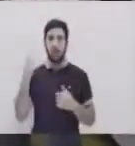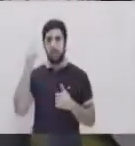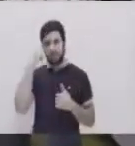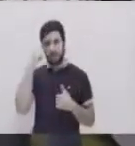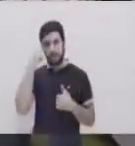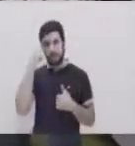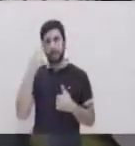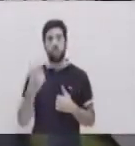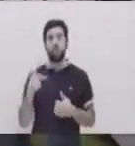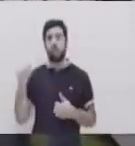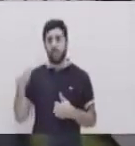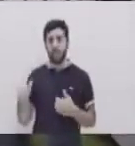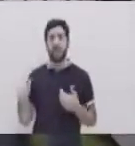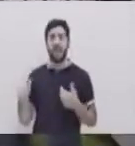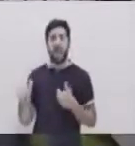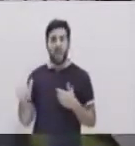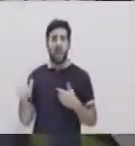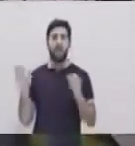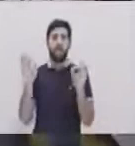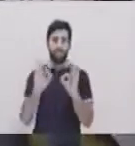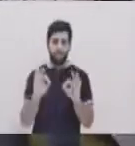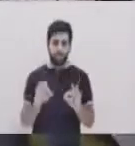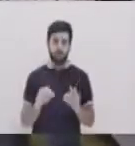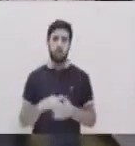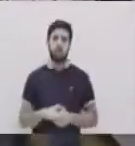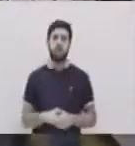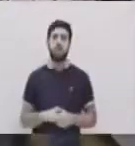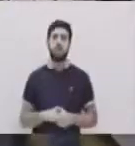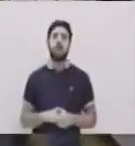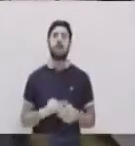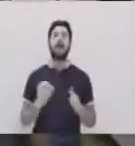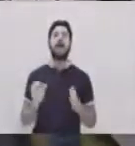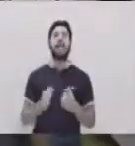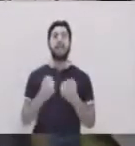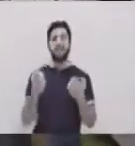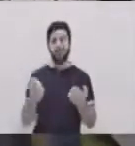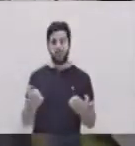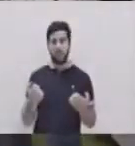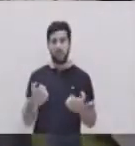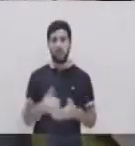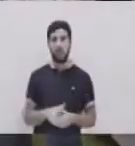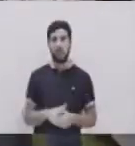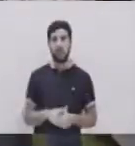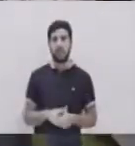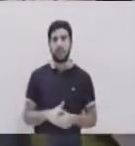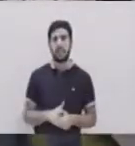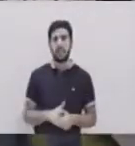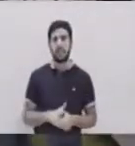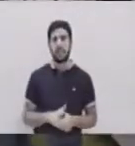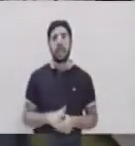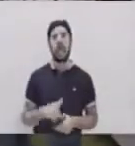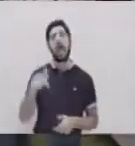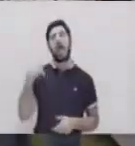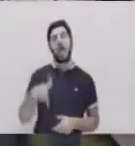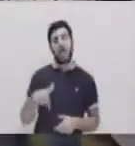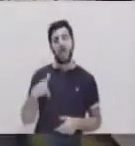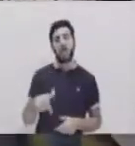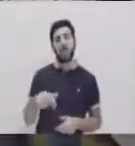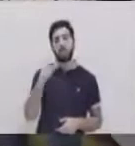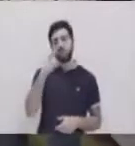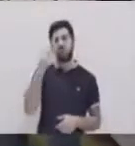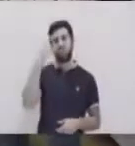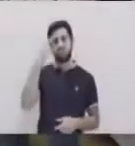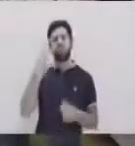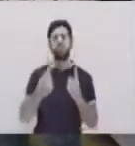que hay equívocos en la comunicación porque no nos entienden por ese orden. Entonces ahora, ¿cuál crees tú que es